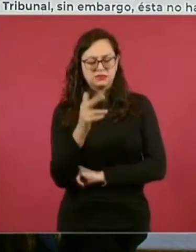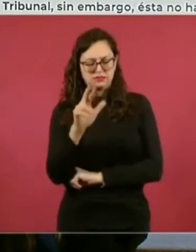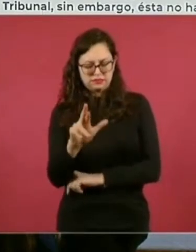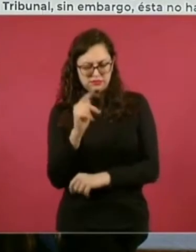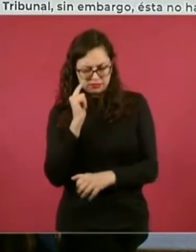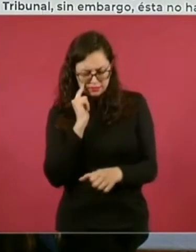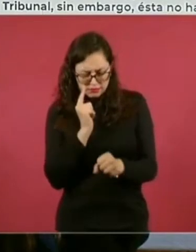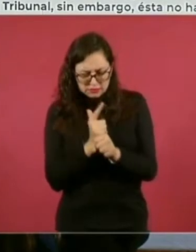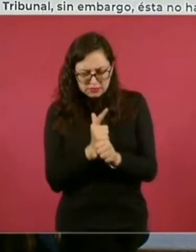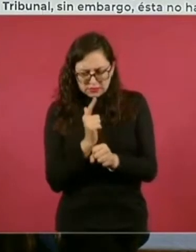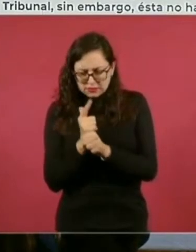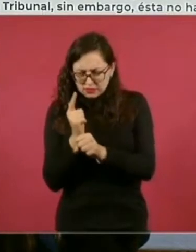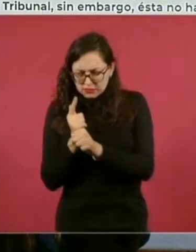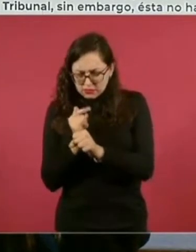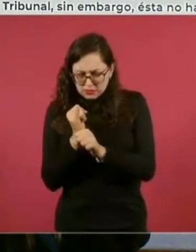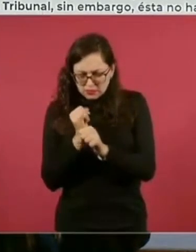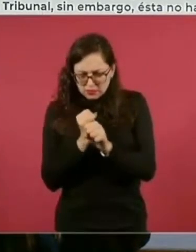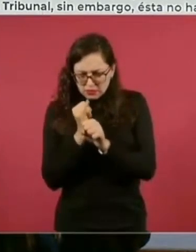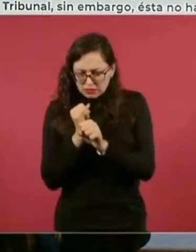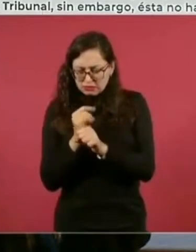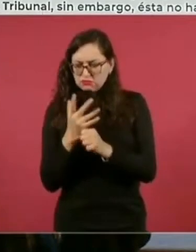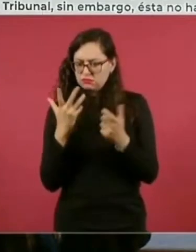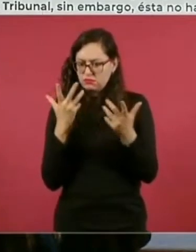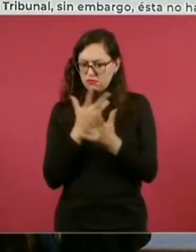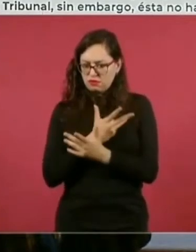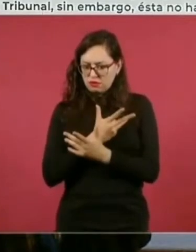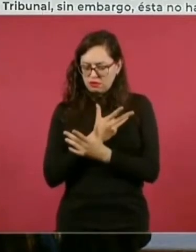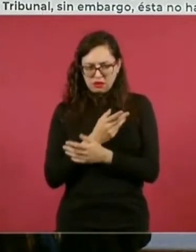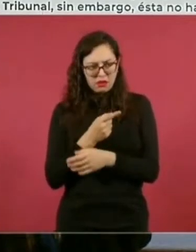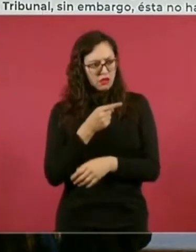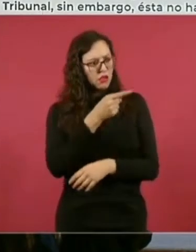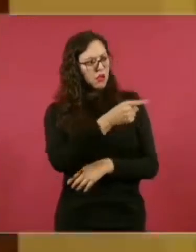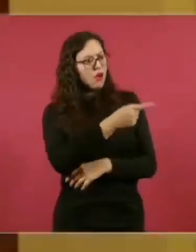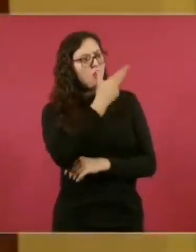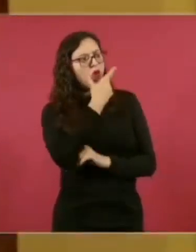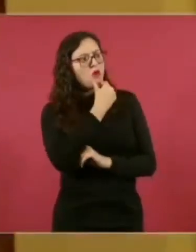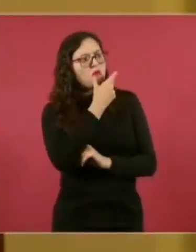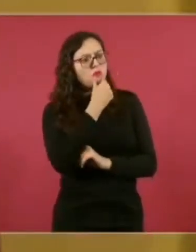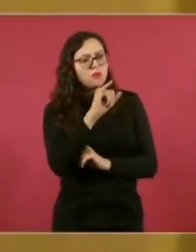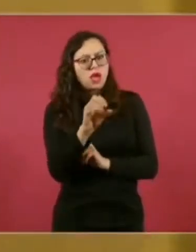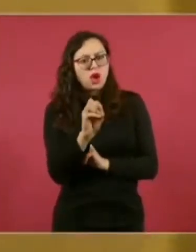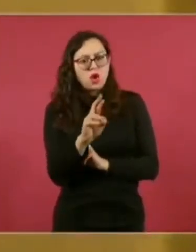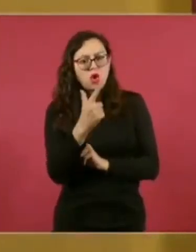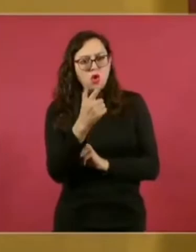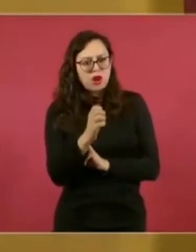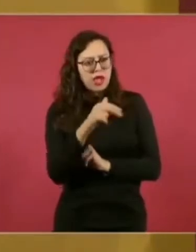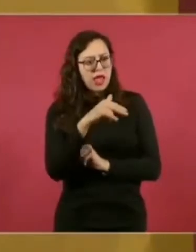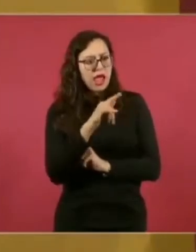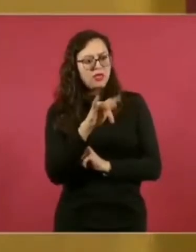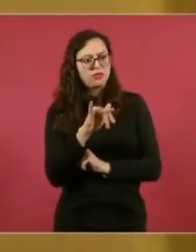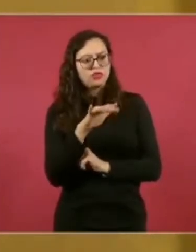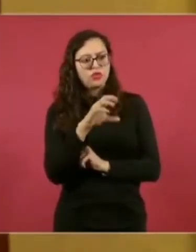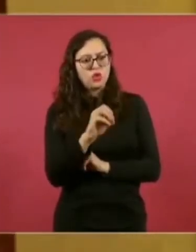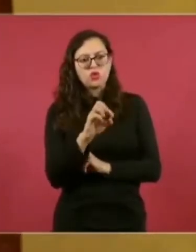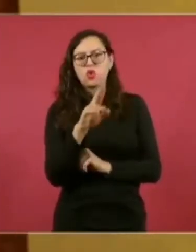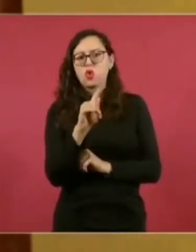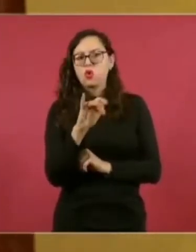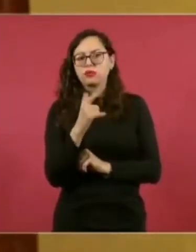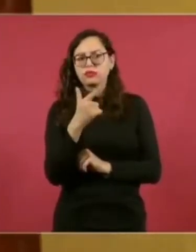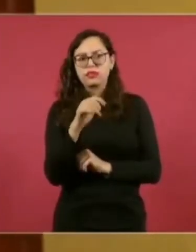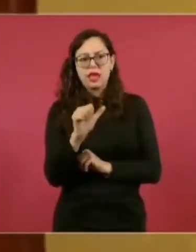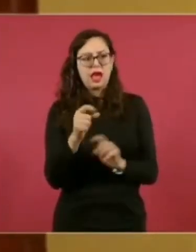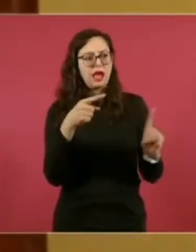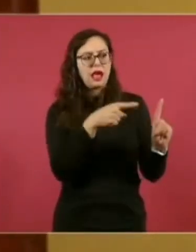solicitó una orden de aprehensión en contra de Jorge Antonio Sánchez Ortega.